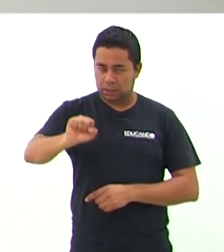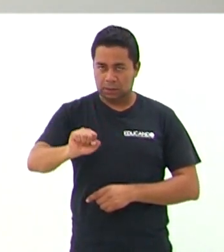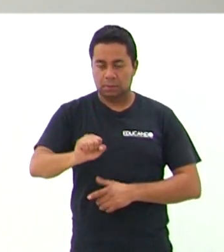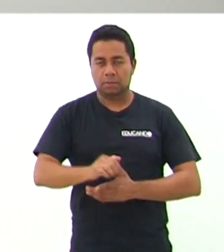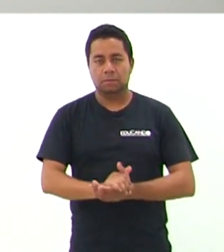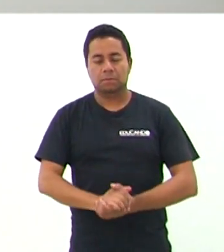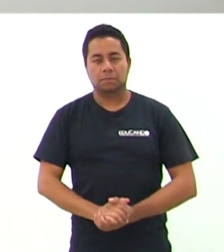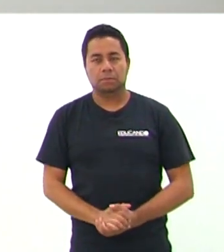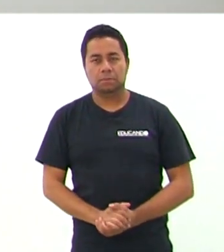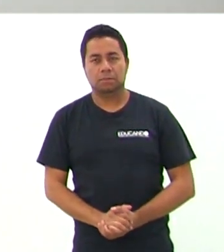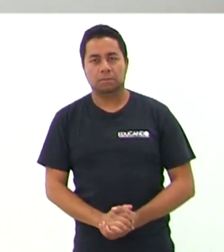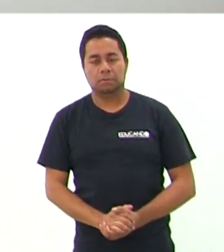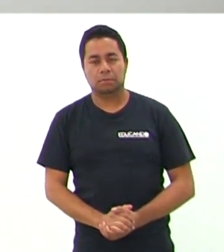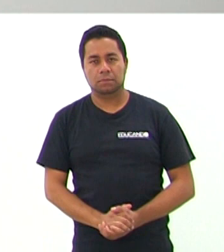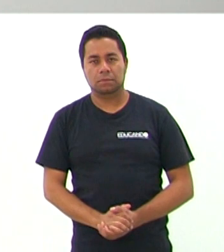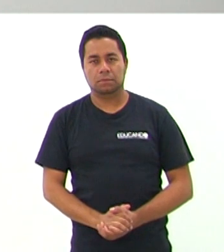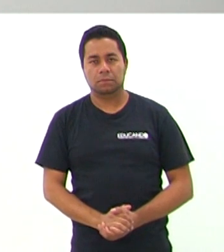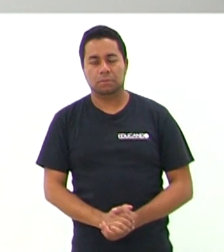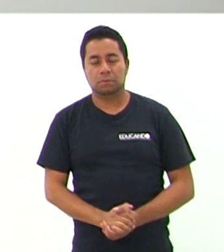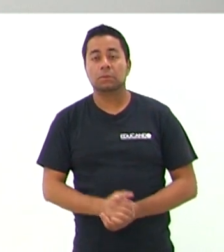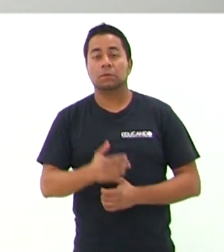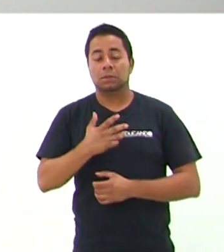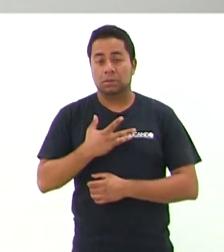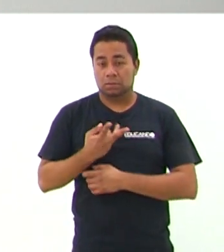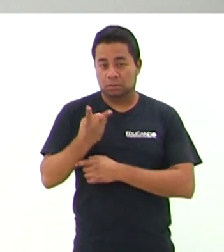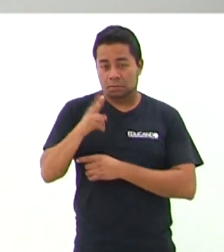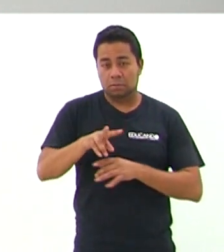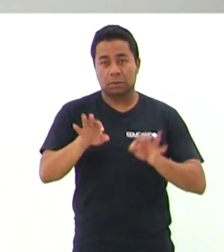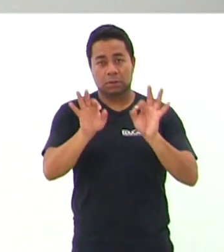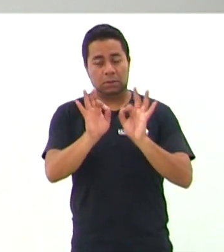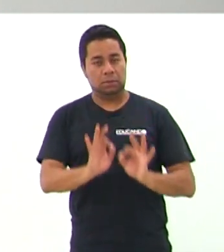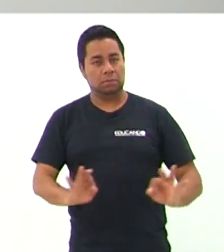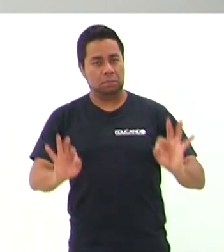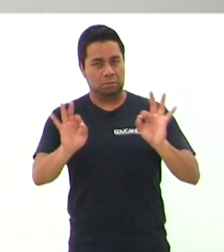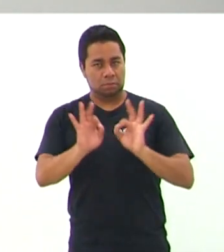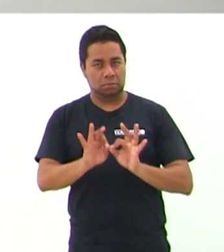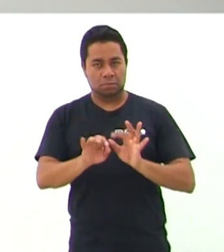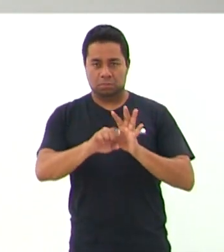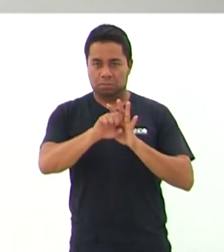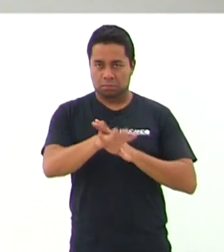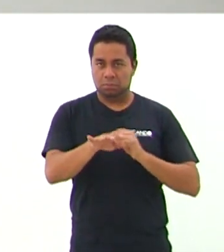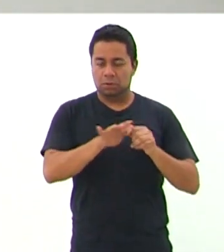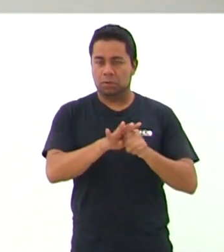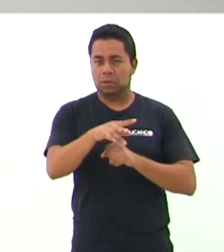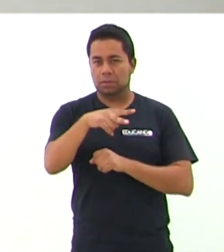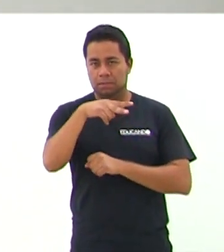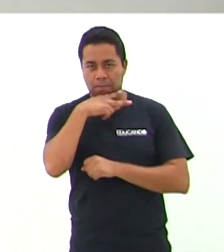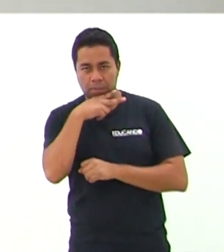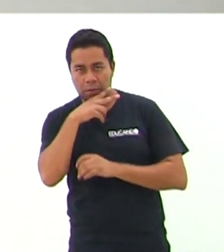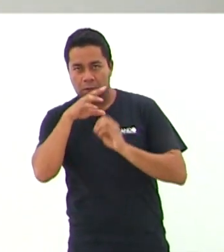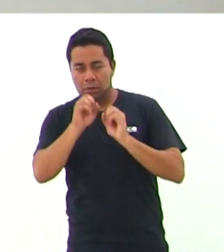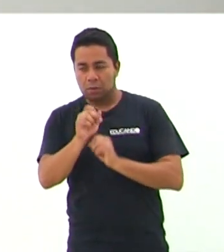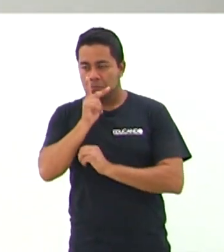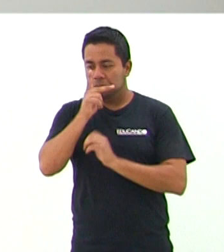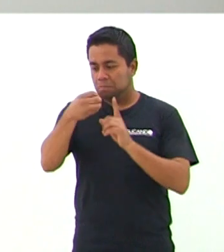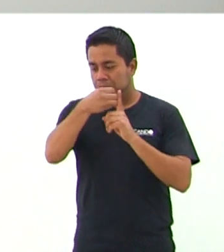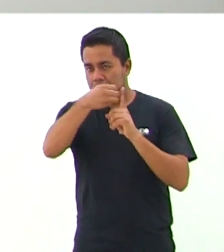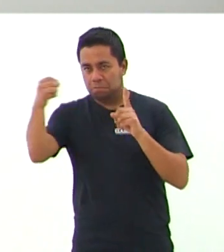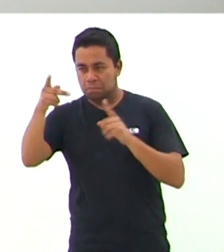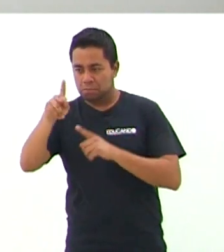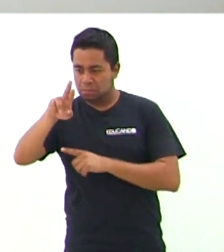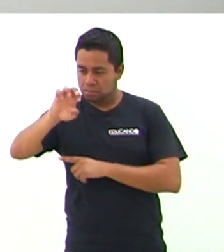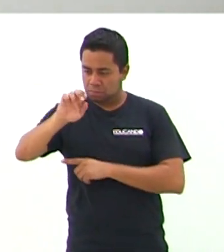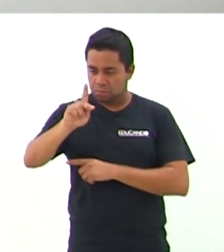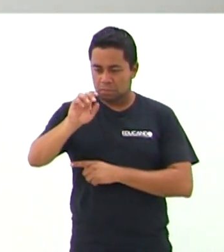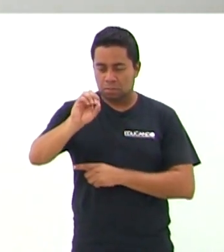Preposicionales, ¿bien? Es importante tanto los verbos como las frases preposicionales tomar